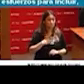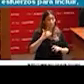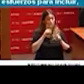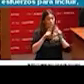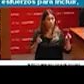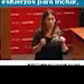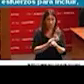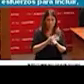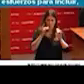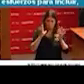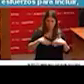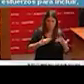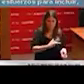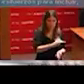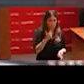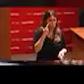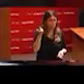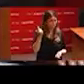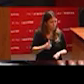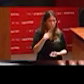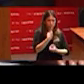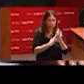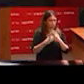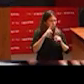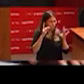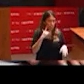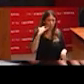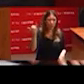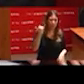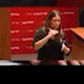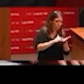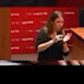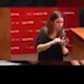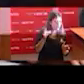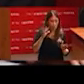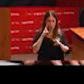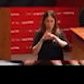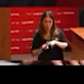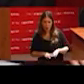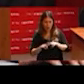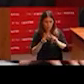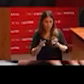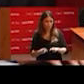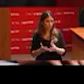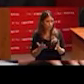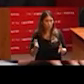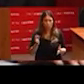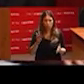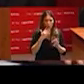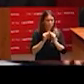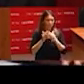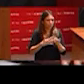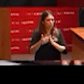haciendo el mismo trabajo que hace cualquier profesional cualquier consultor cualquier jefe de proyecto cualquier analista cualquier